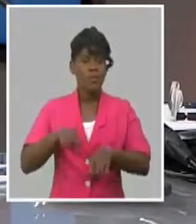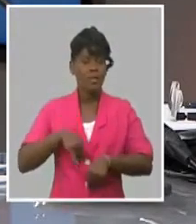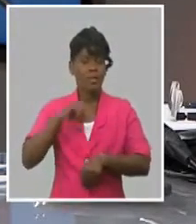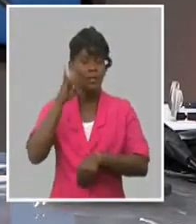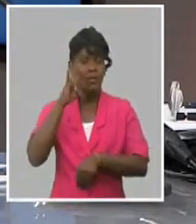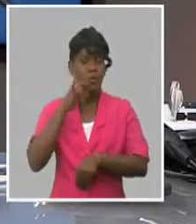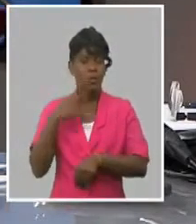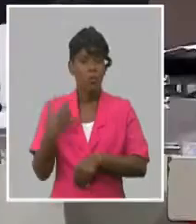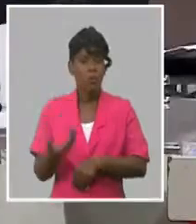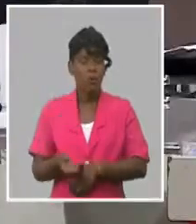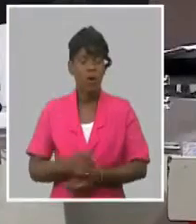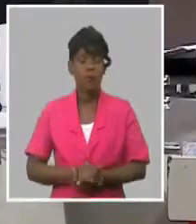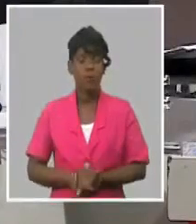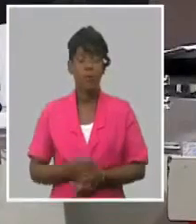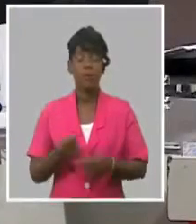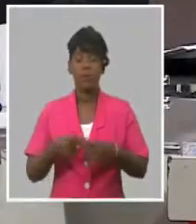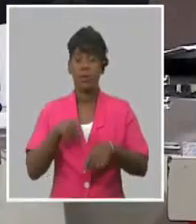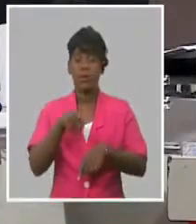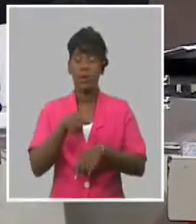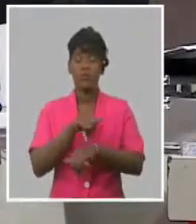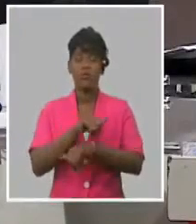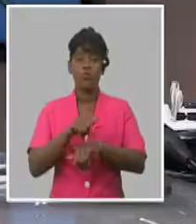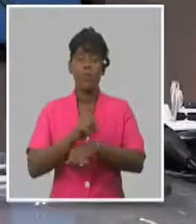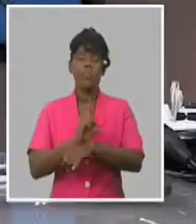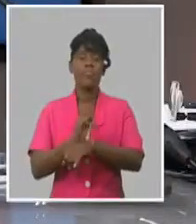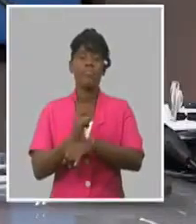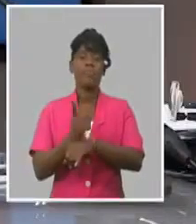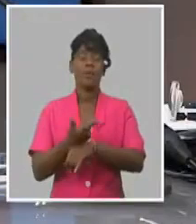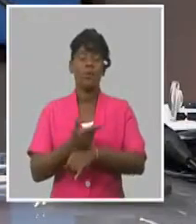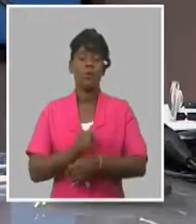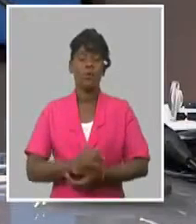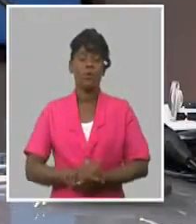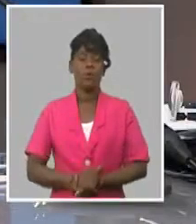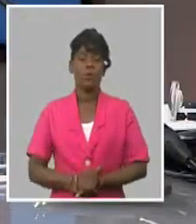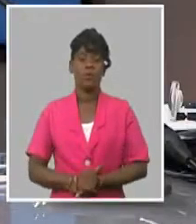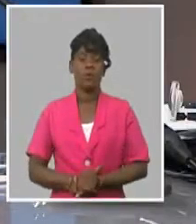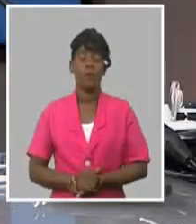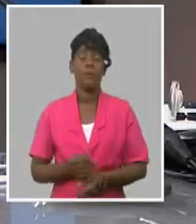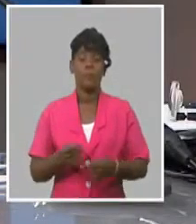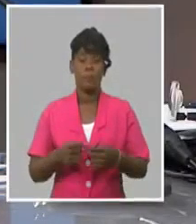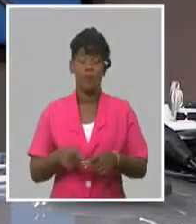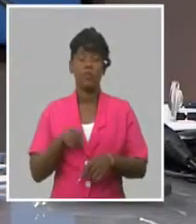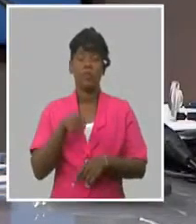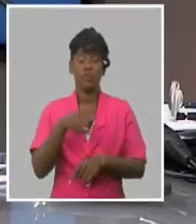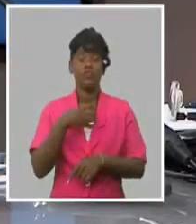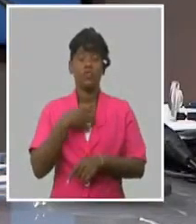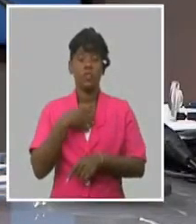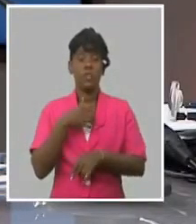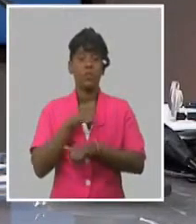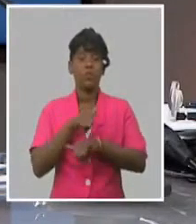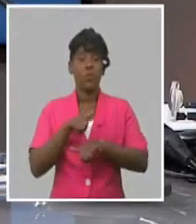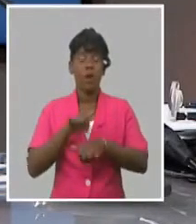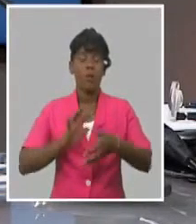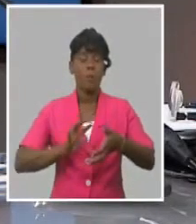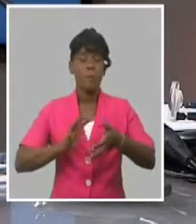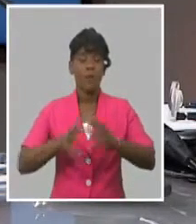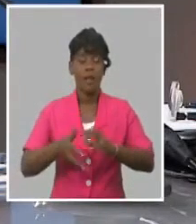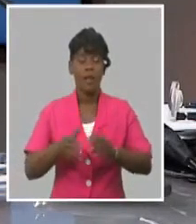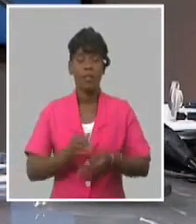variante. ¿Pero eso dilataba en el tiempo la solución? Eso dilata en el tiempo, pero tiene otra cosa más